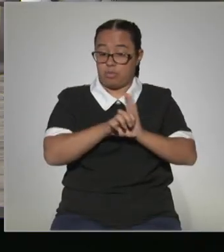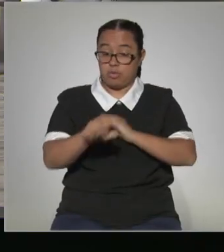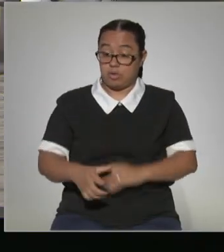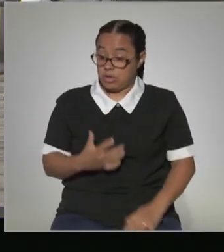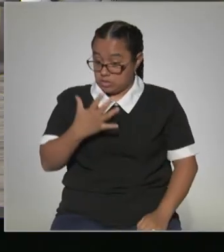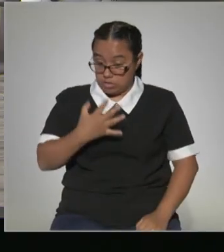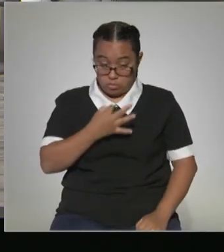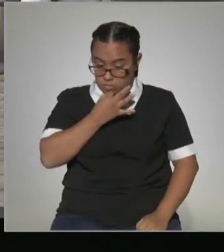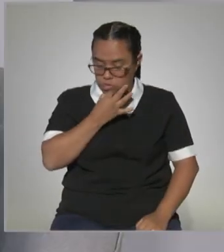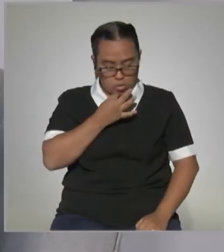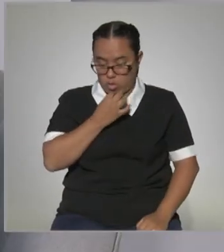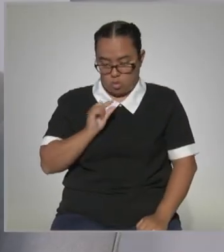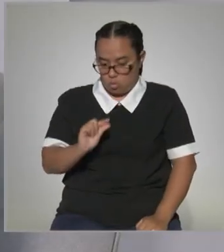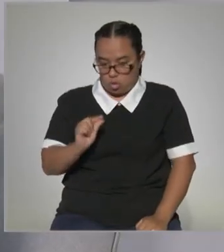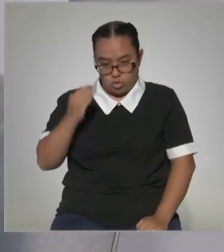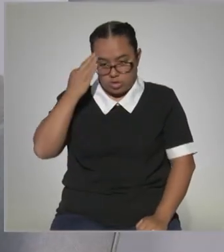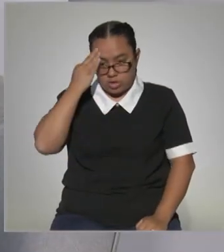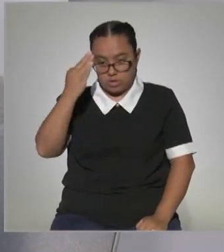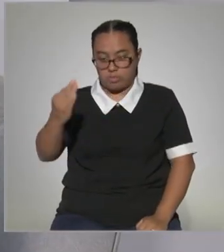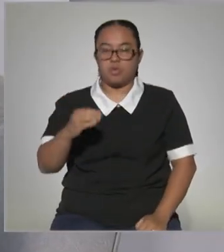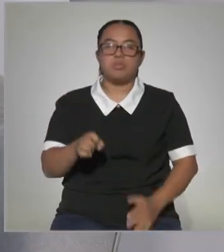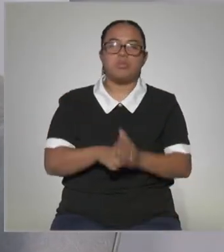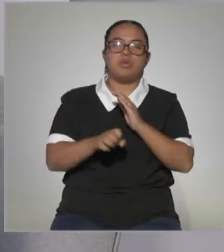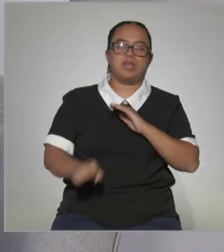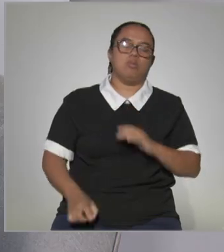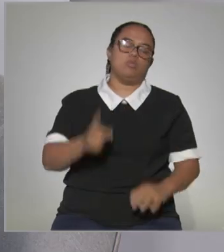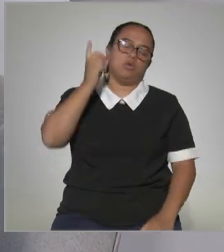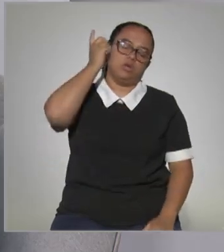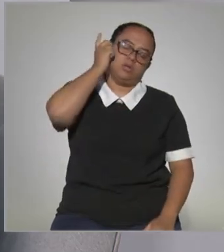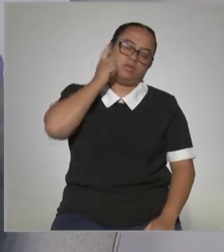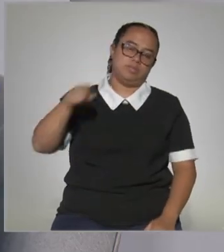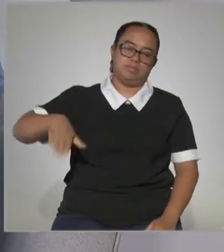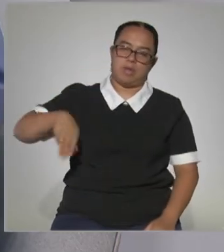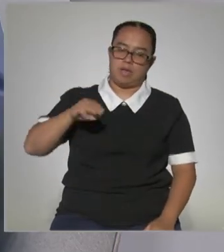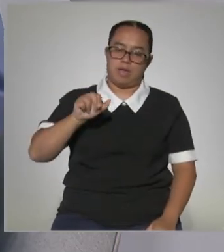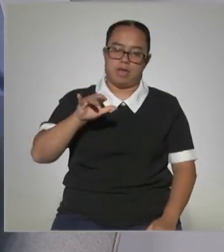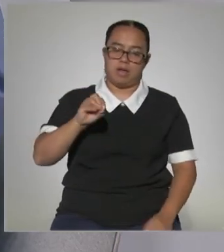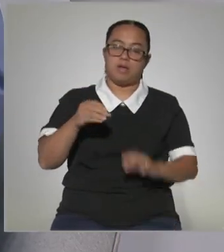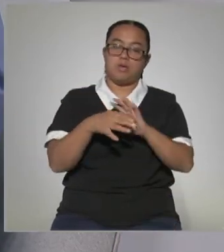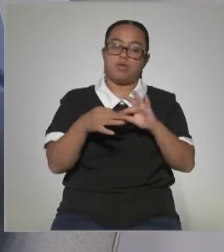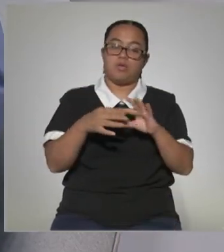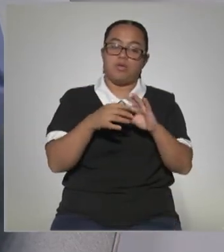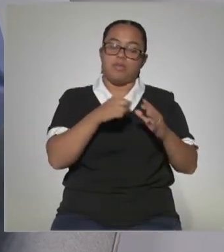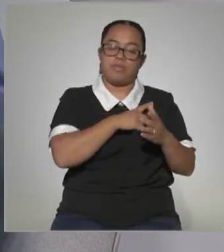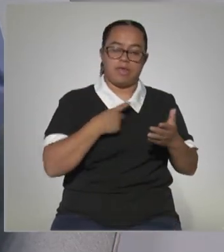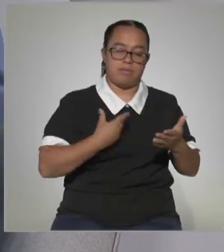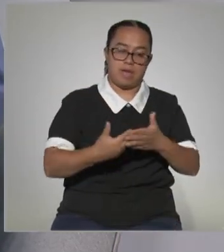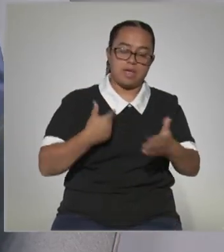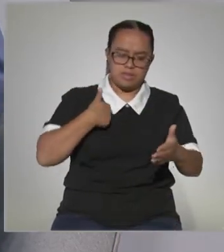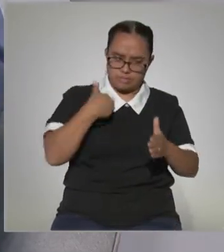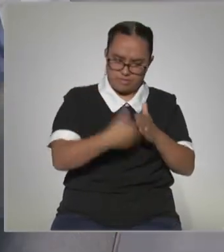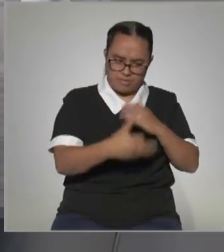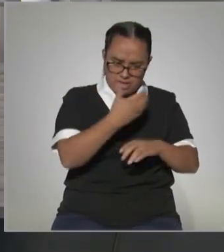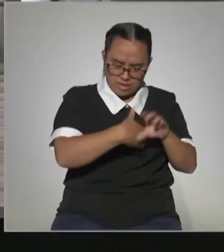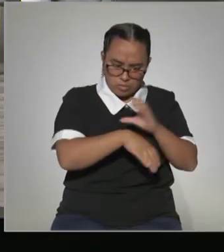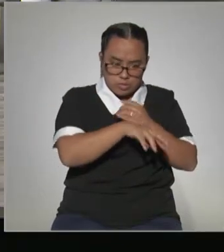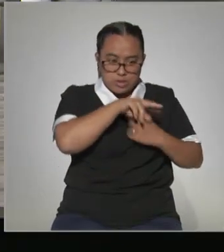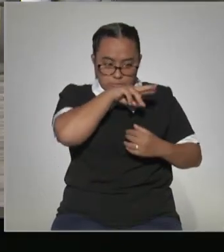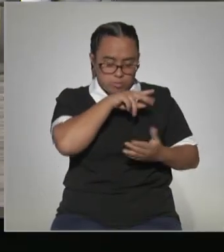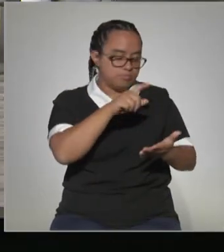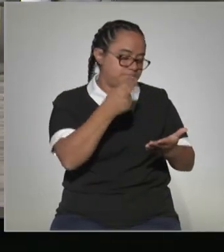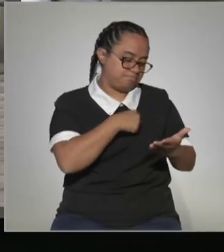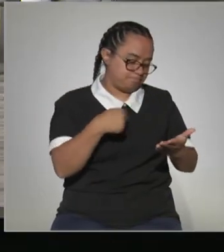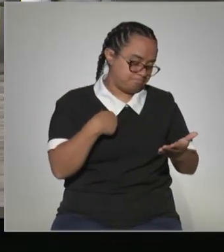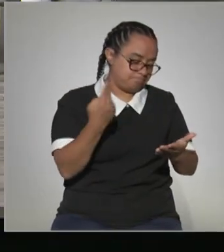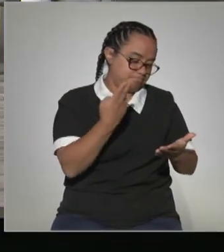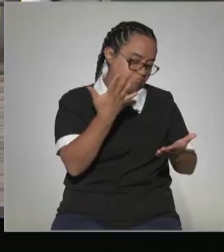5 minutos, no, es muy poco, como lo del sueño que decía Mario, ¿no? O sea, marcar los pendientes. Entonces, esa es la